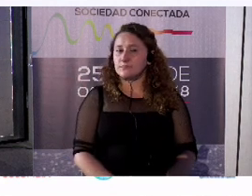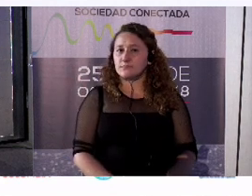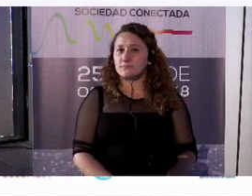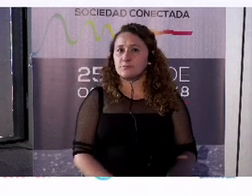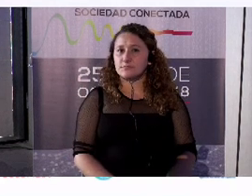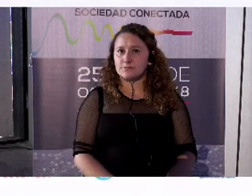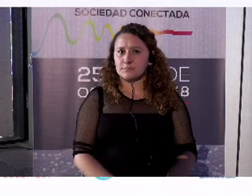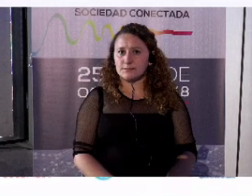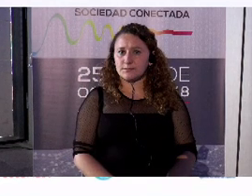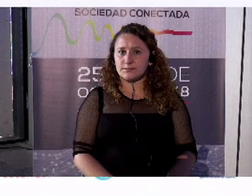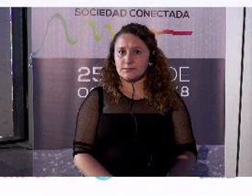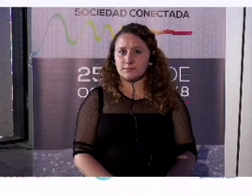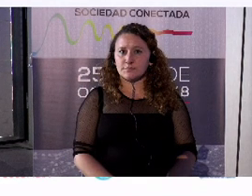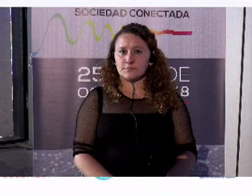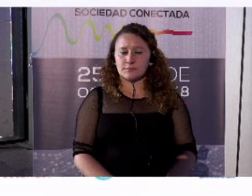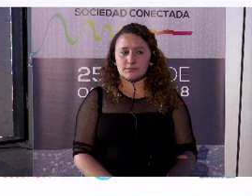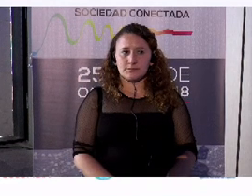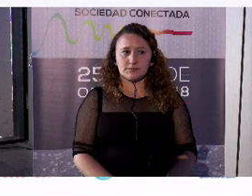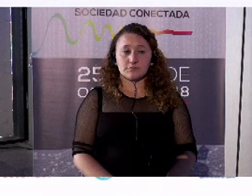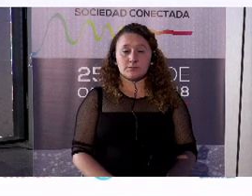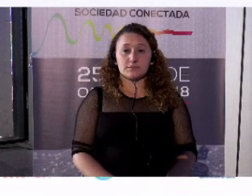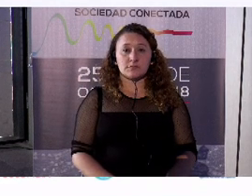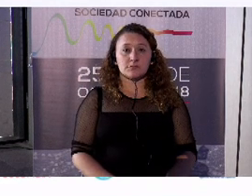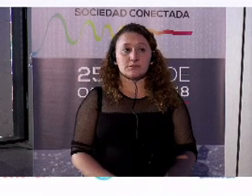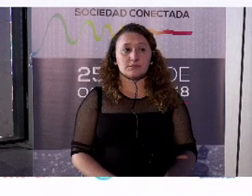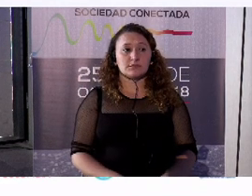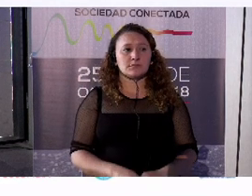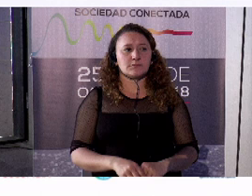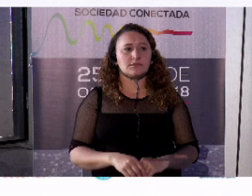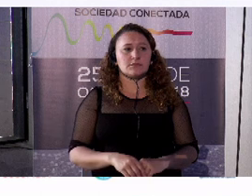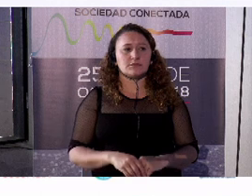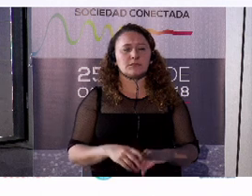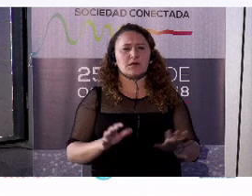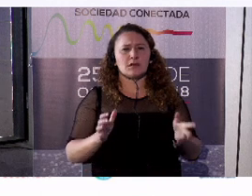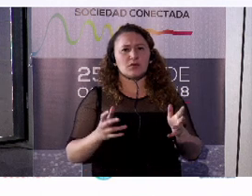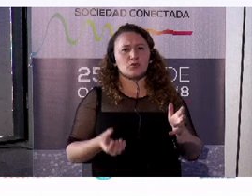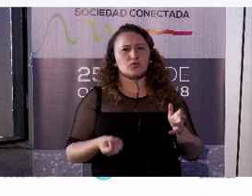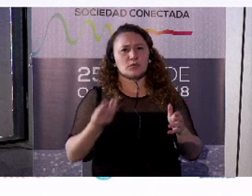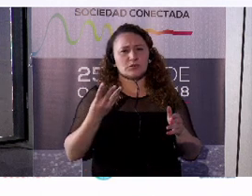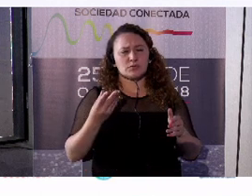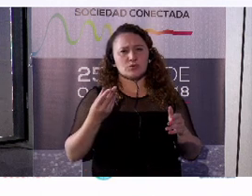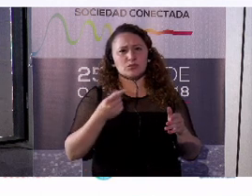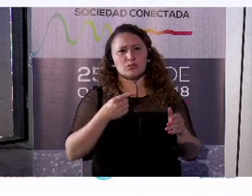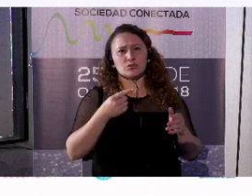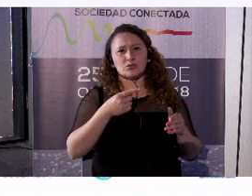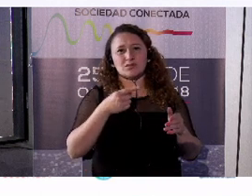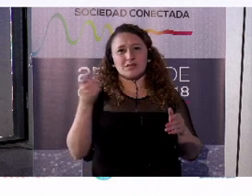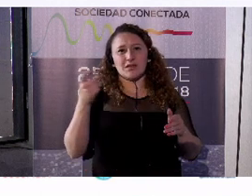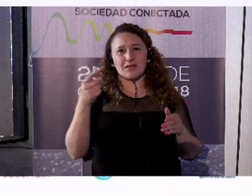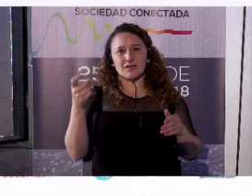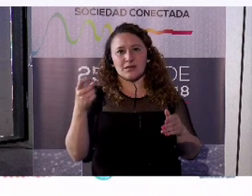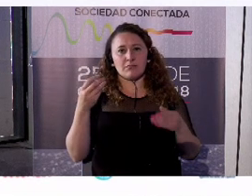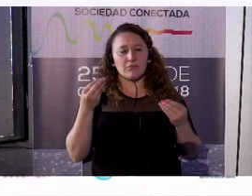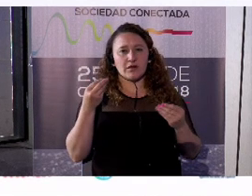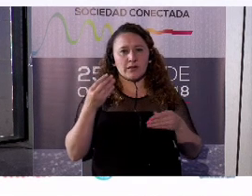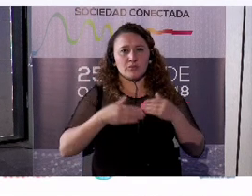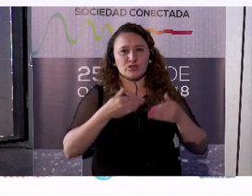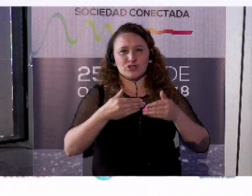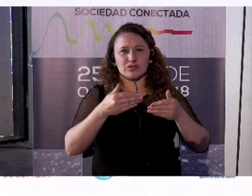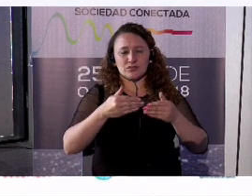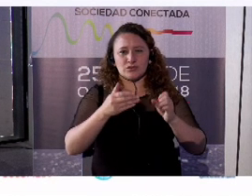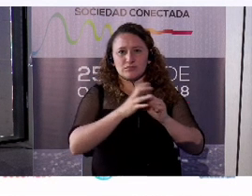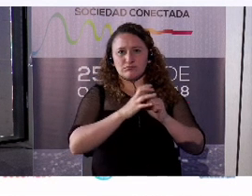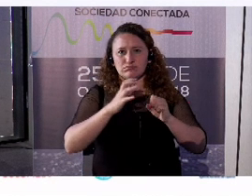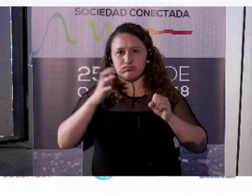reto van a tener 100 radios para procesamiento de Señales y los motores para